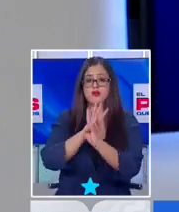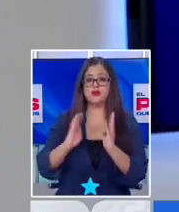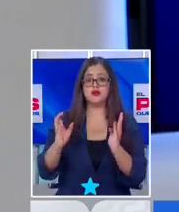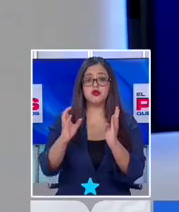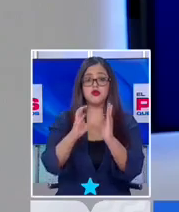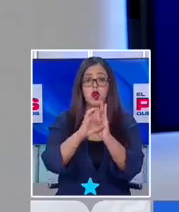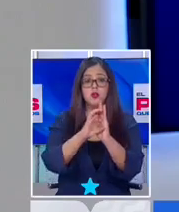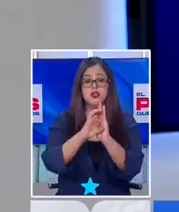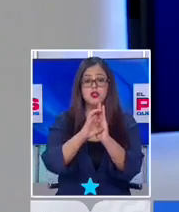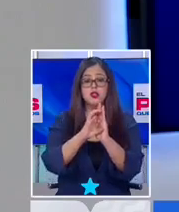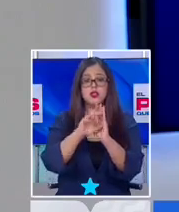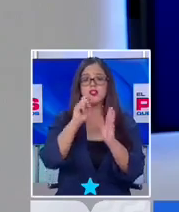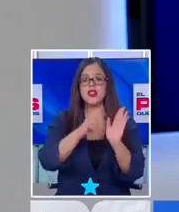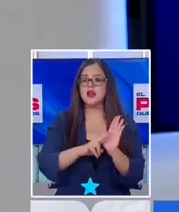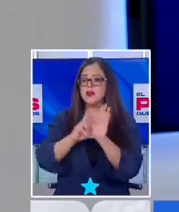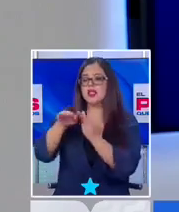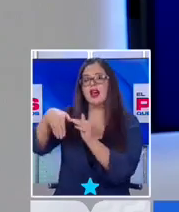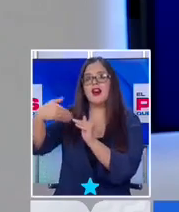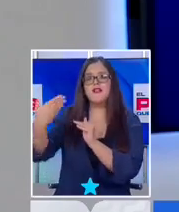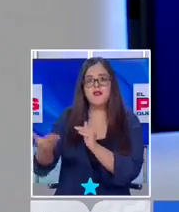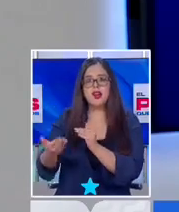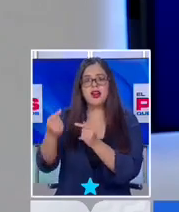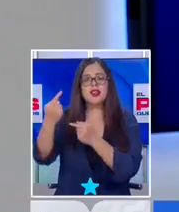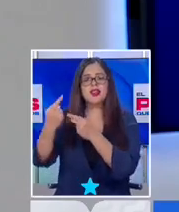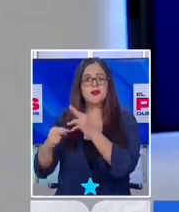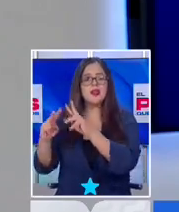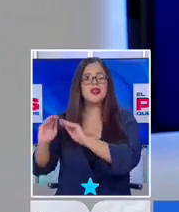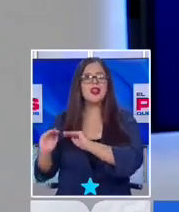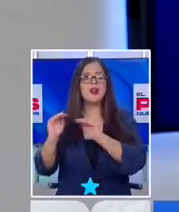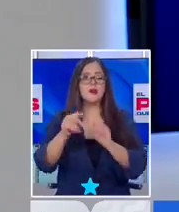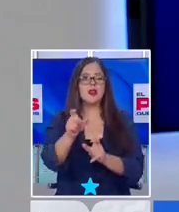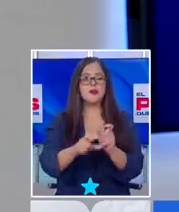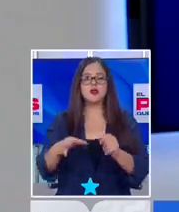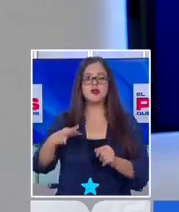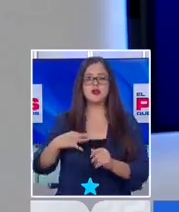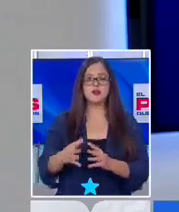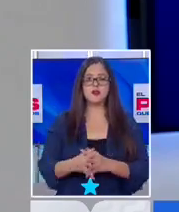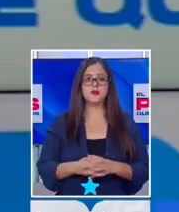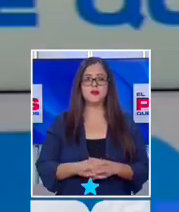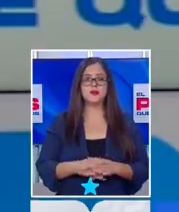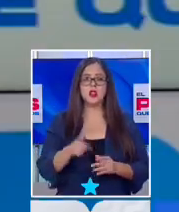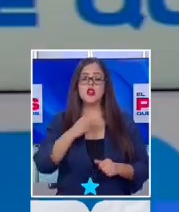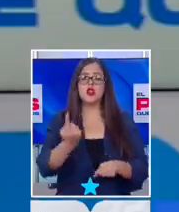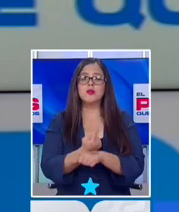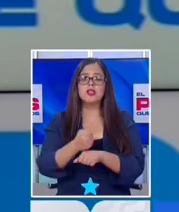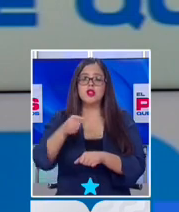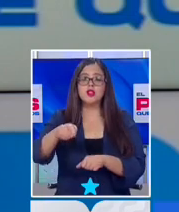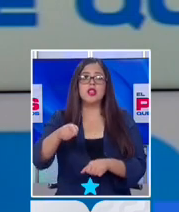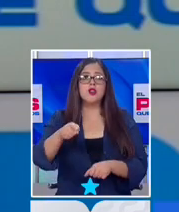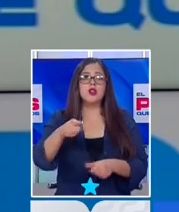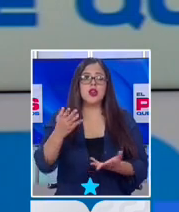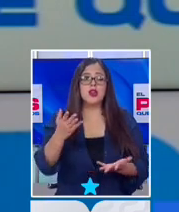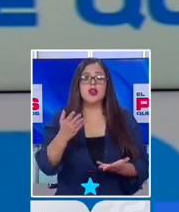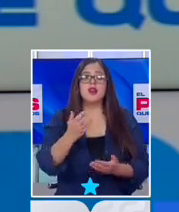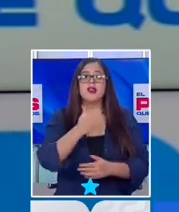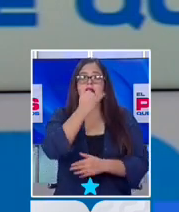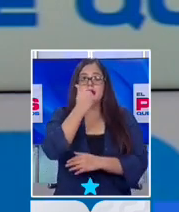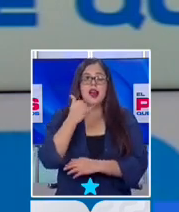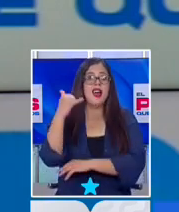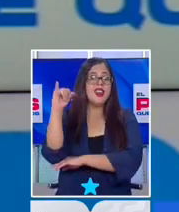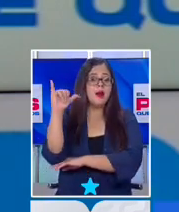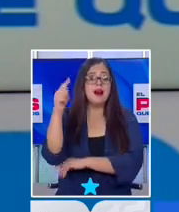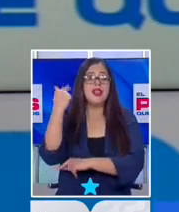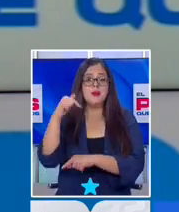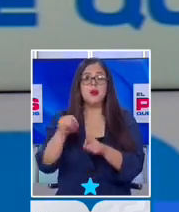representen igualmente a fuera respecto a los apoyos ciudadanos y quiero seguir en la mesa de esta conversación contigo pero desde una mirada bien positiva porque muchas veces